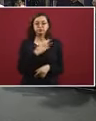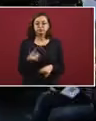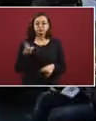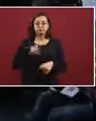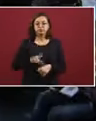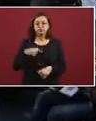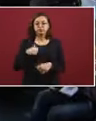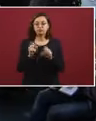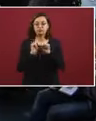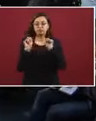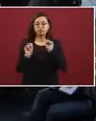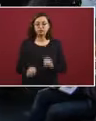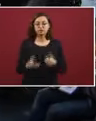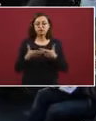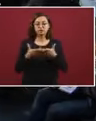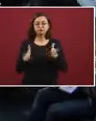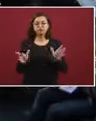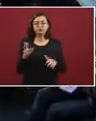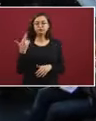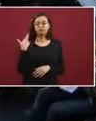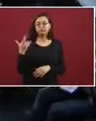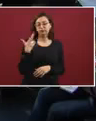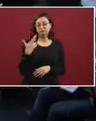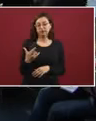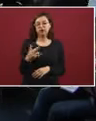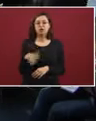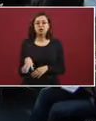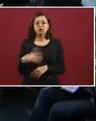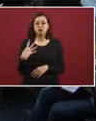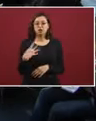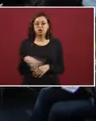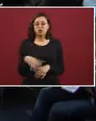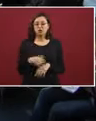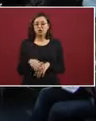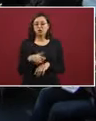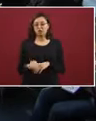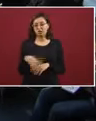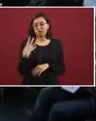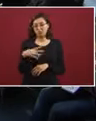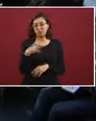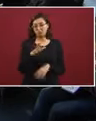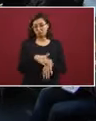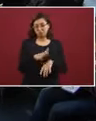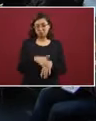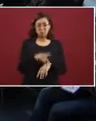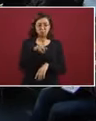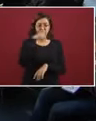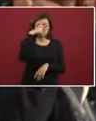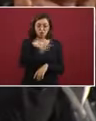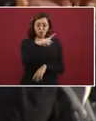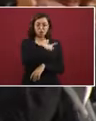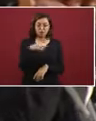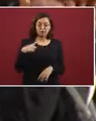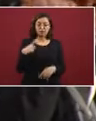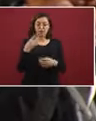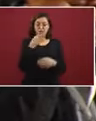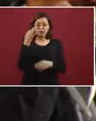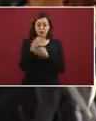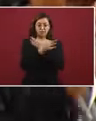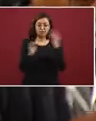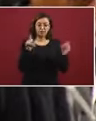Sistema Público de Radiodifusión, Canal 14, preguntarle si considera que hay algún mensaje que deba de tomar México respecto a lo que ocurrió